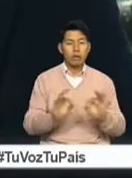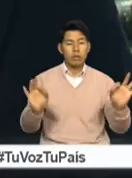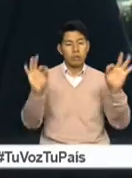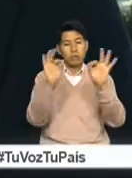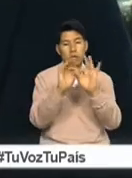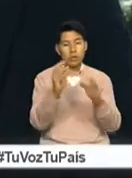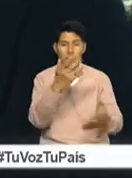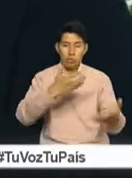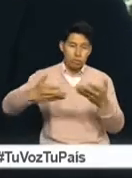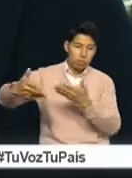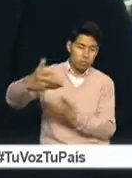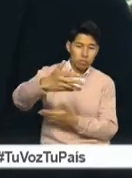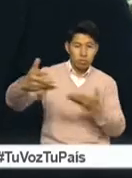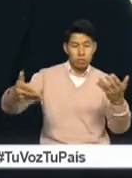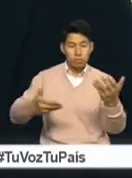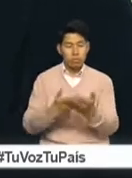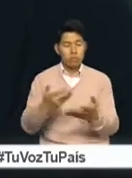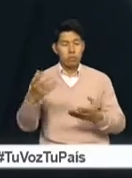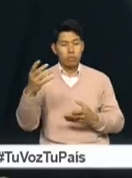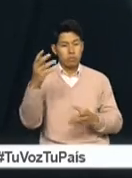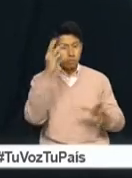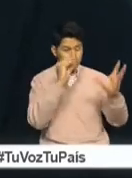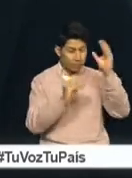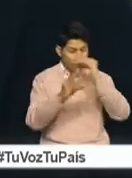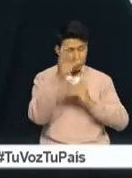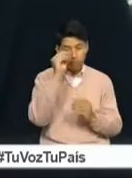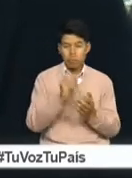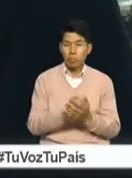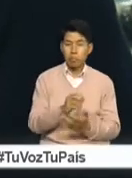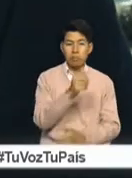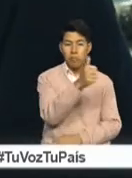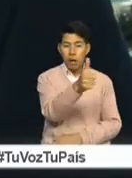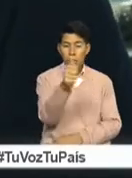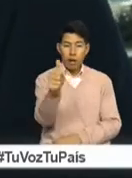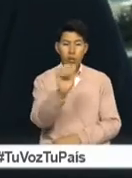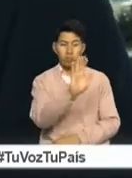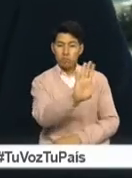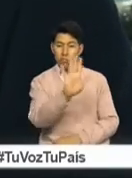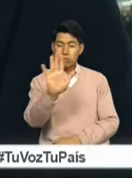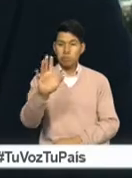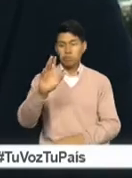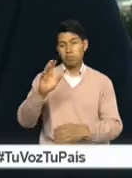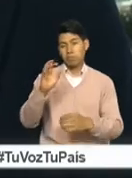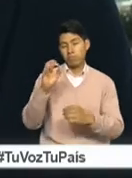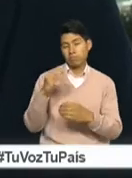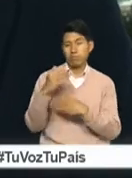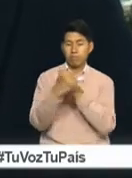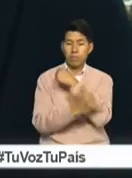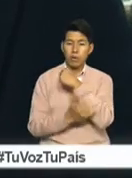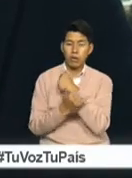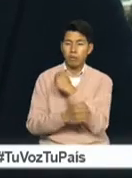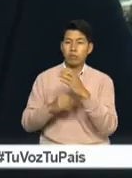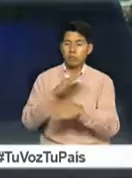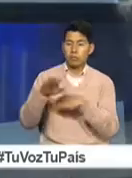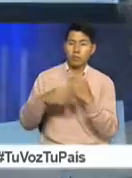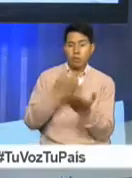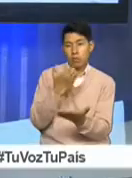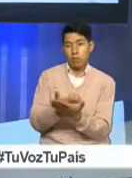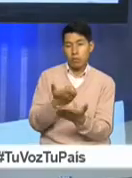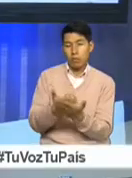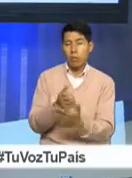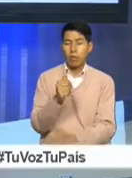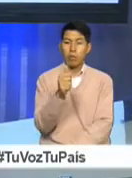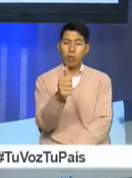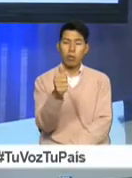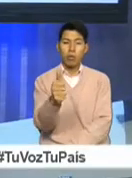intercambio de innovaciones pero entendiendo que cada país está viviendo hoy día claramente un proceso político económico y social propio